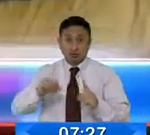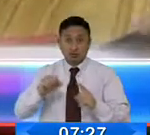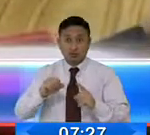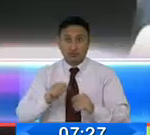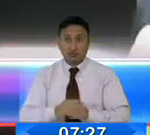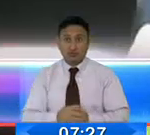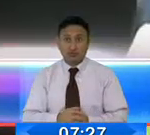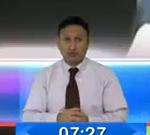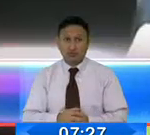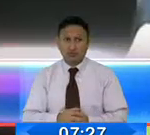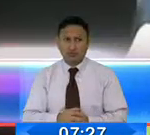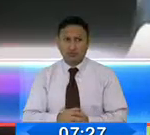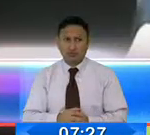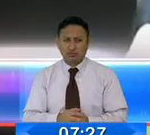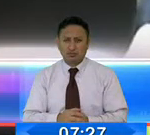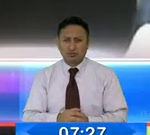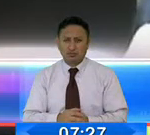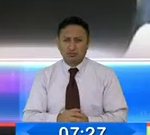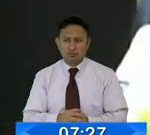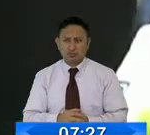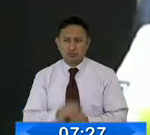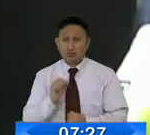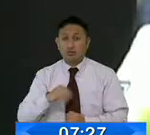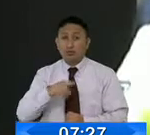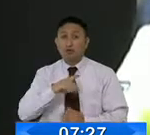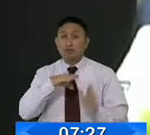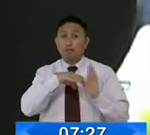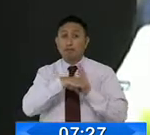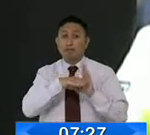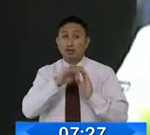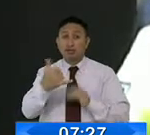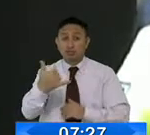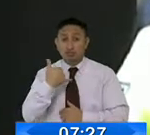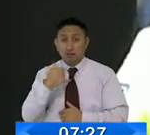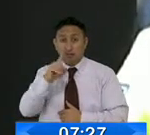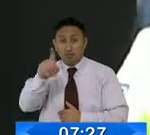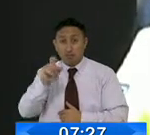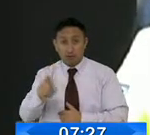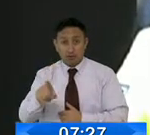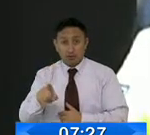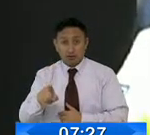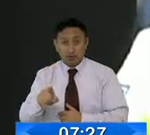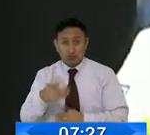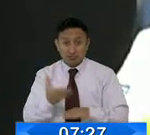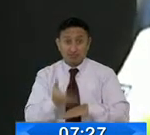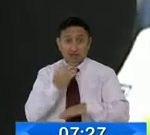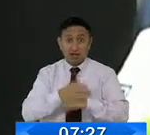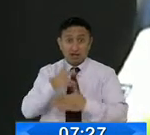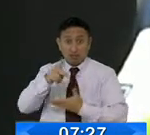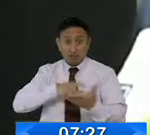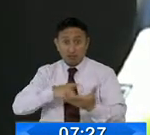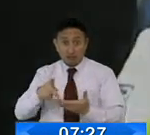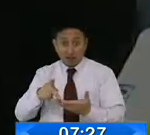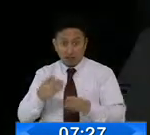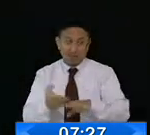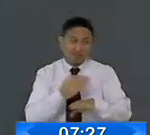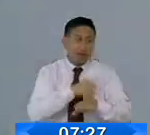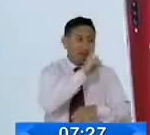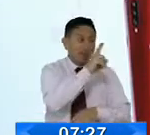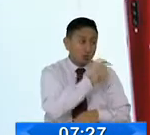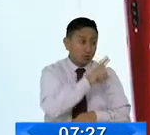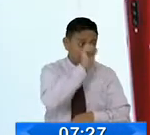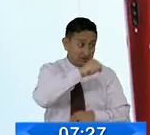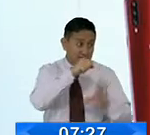banco. Llamará y tomará contacto con quien le da la tarjeta y verificará antes de realizar este proceso de pago. Al margen